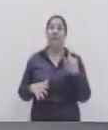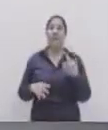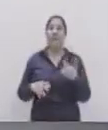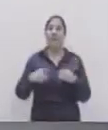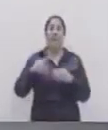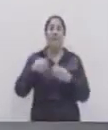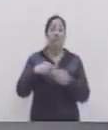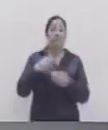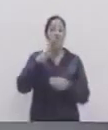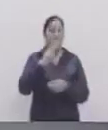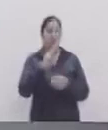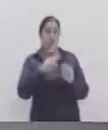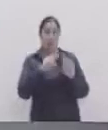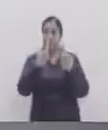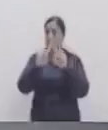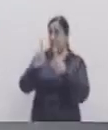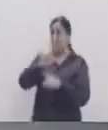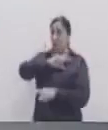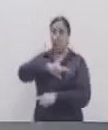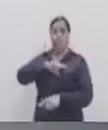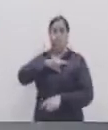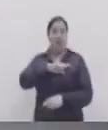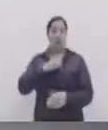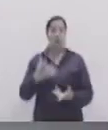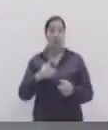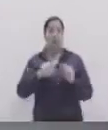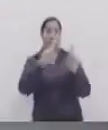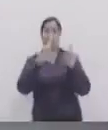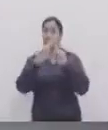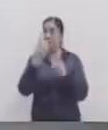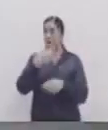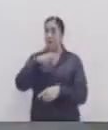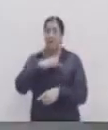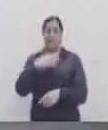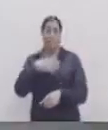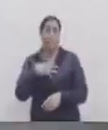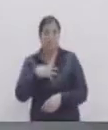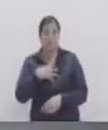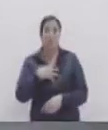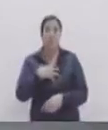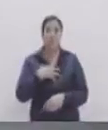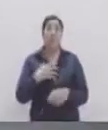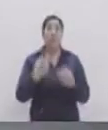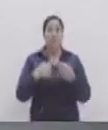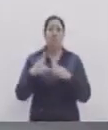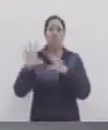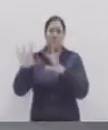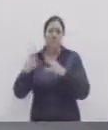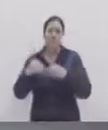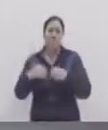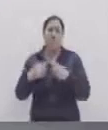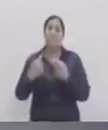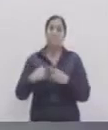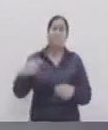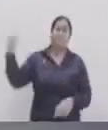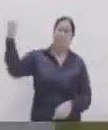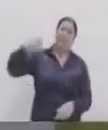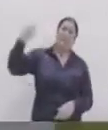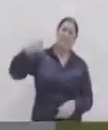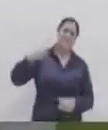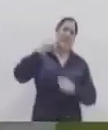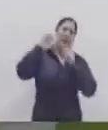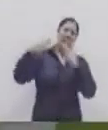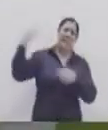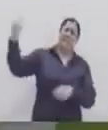diferentes personalidades y carácter, ¿verdad? Y debemos de aceptarnos unos a otros, pero tampoco voy a aceptar un grito o